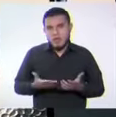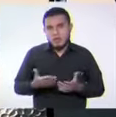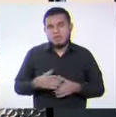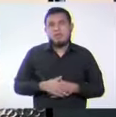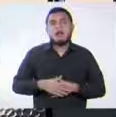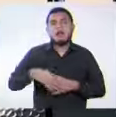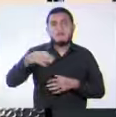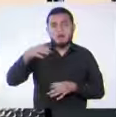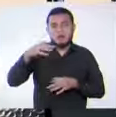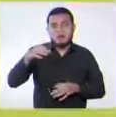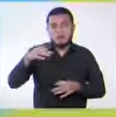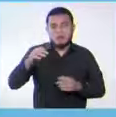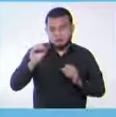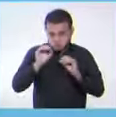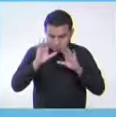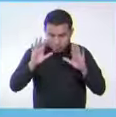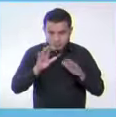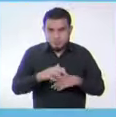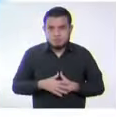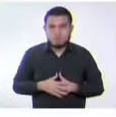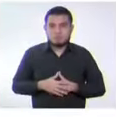transparente.